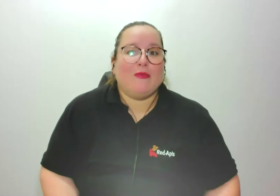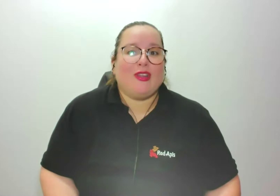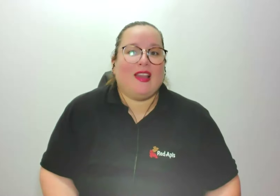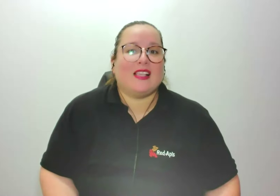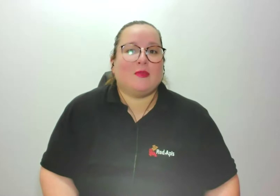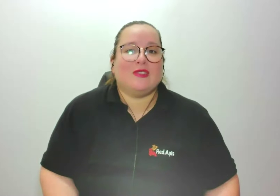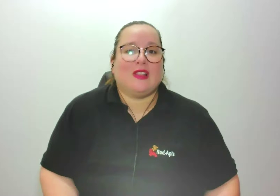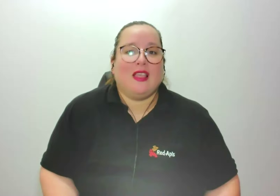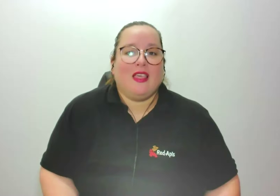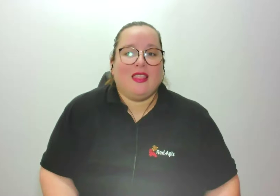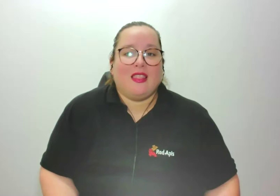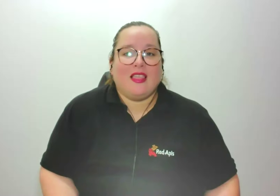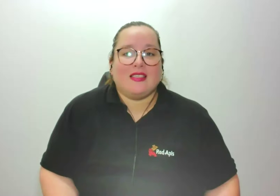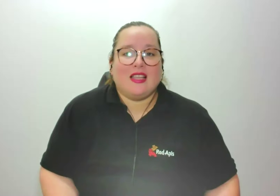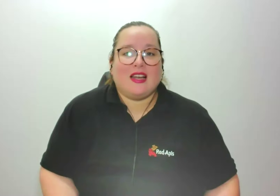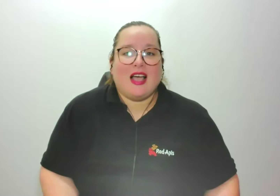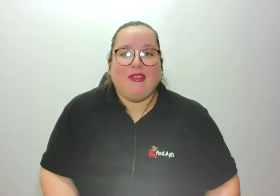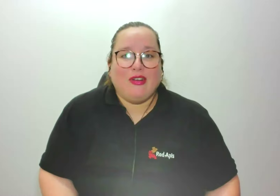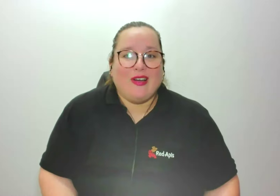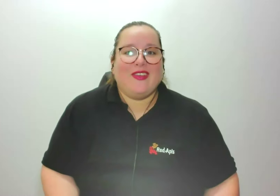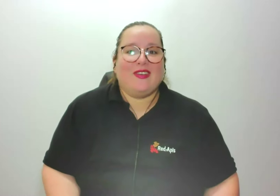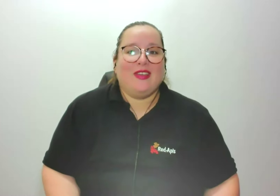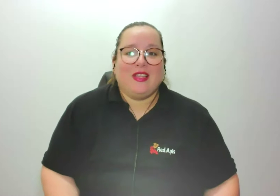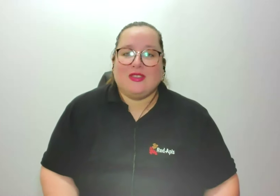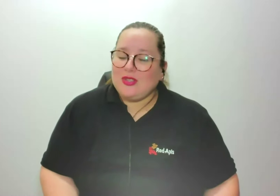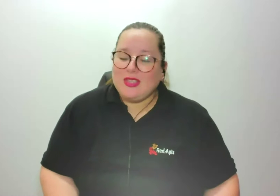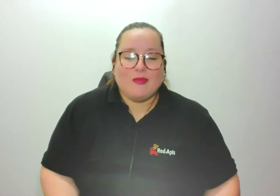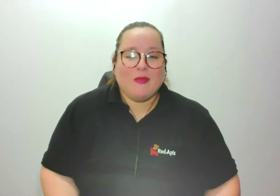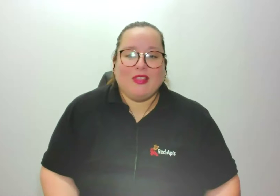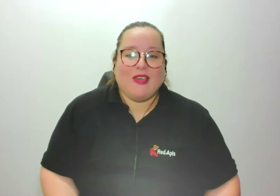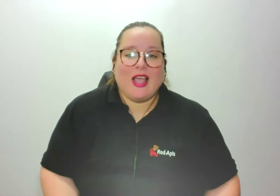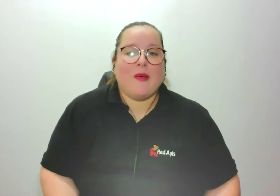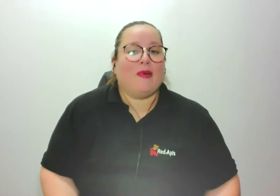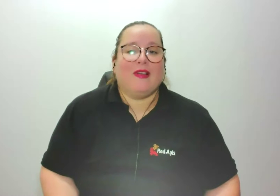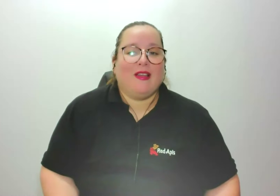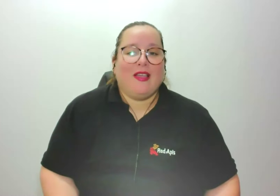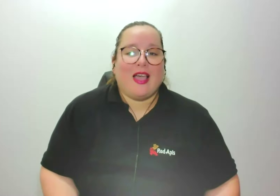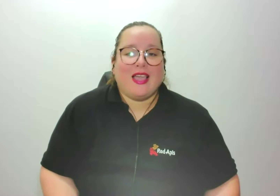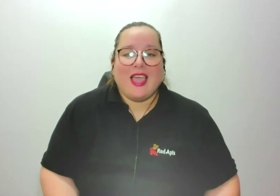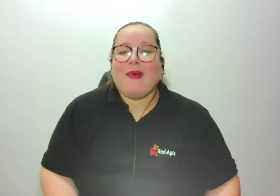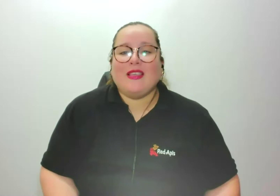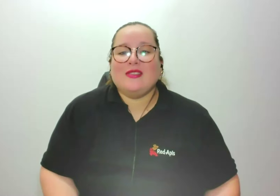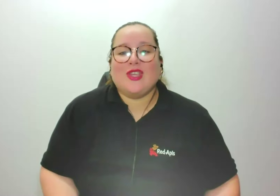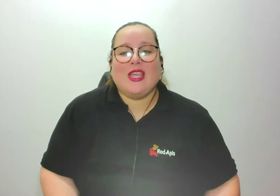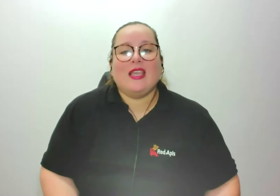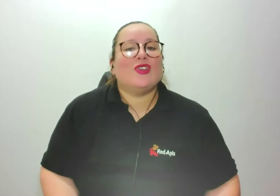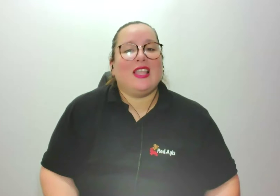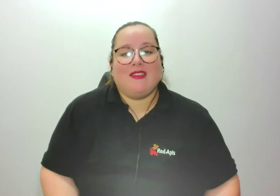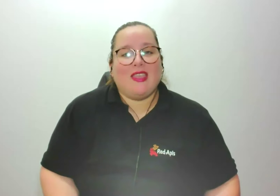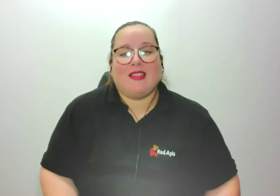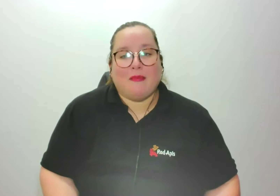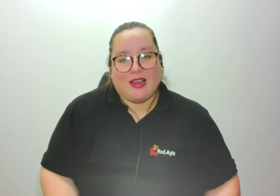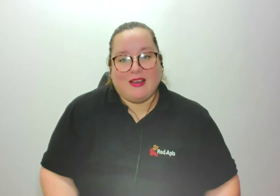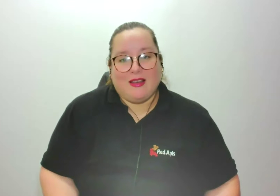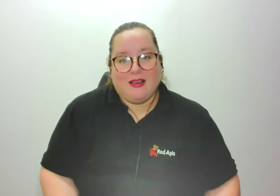genera el temor de la expresión, de decir, hablo, no hablo. Nosotros tenemos que motivar a ambos, a que ambas decisiones son